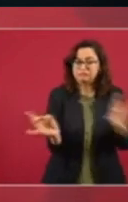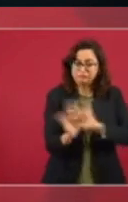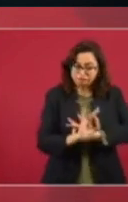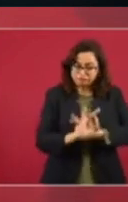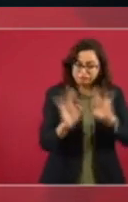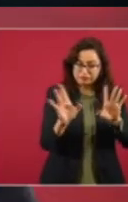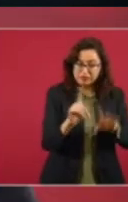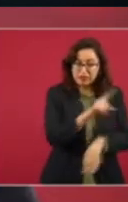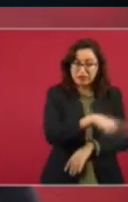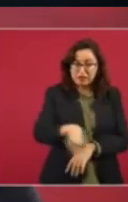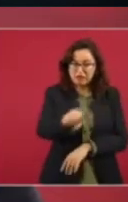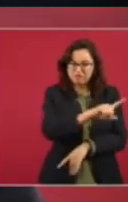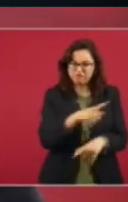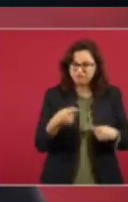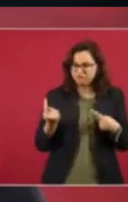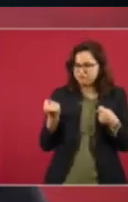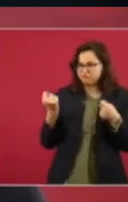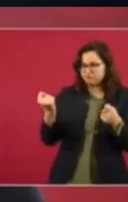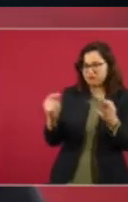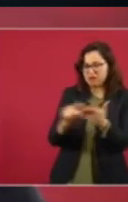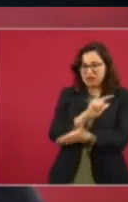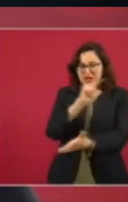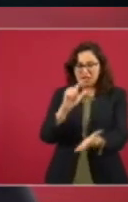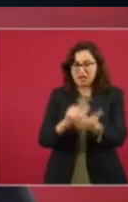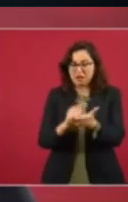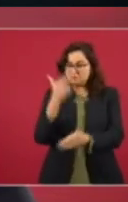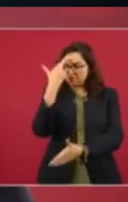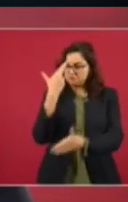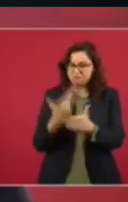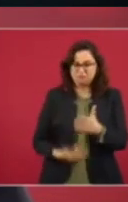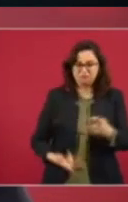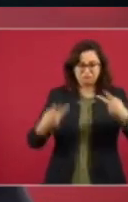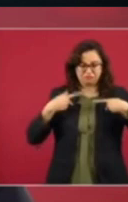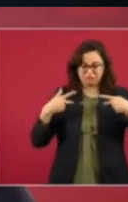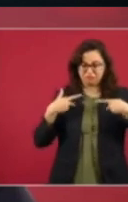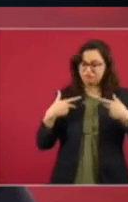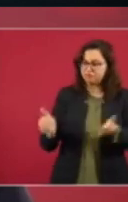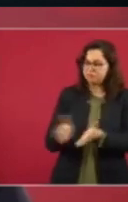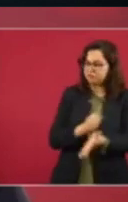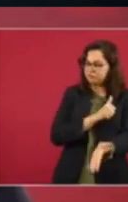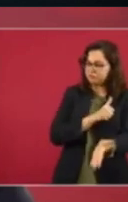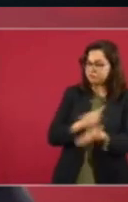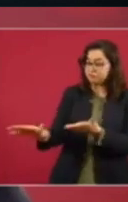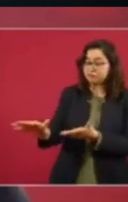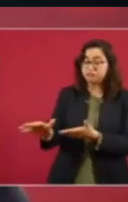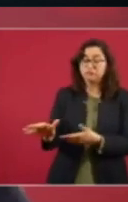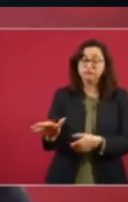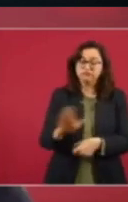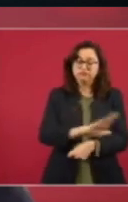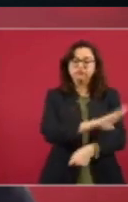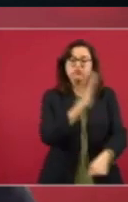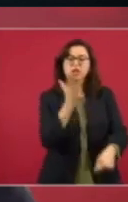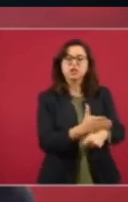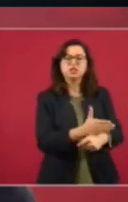de delitos, se procederá de inmediato administrativa o